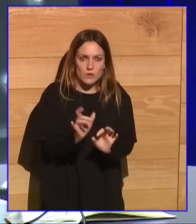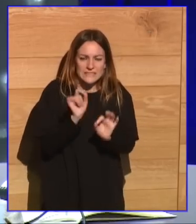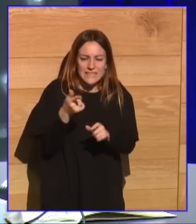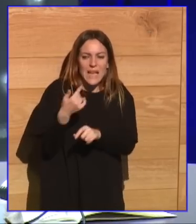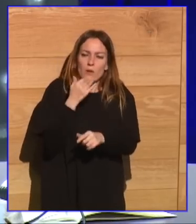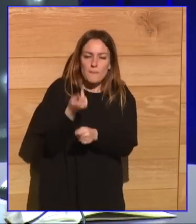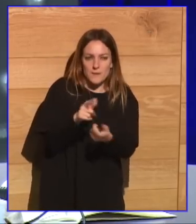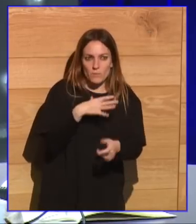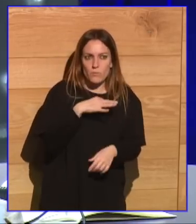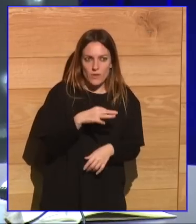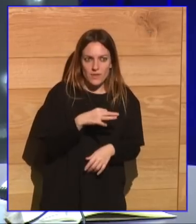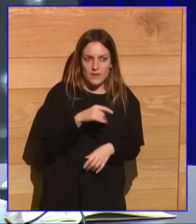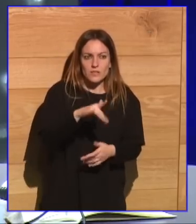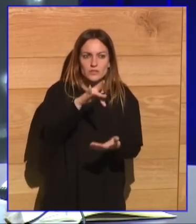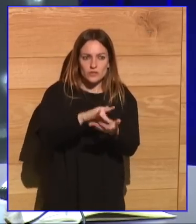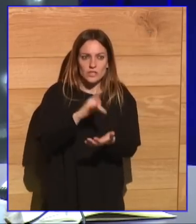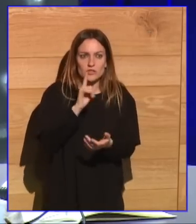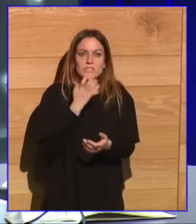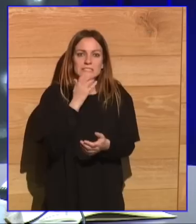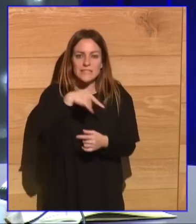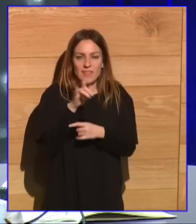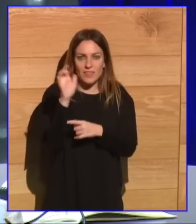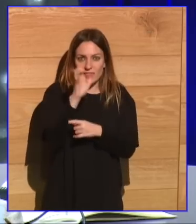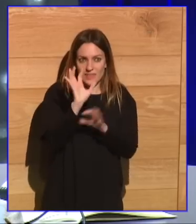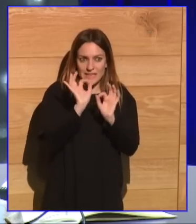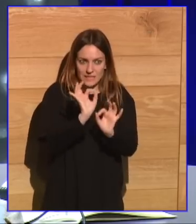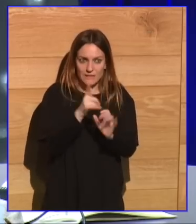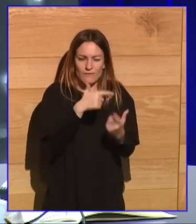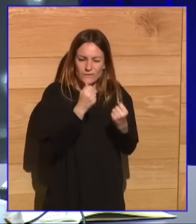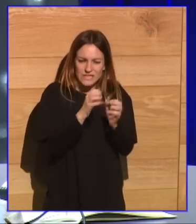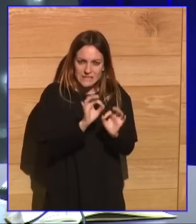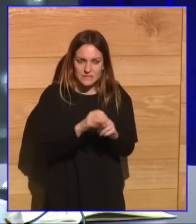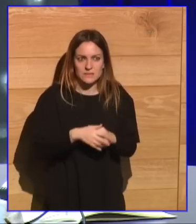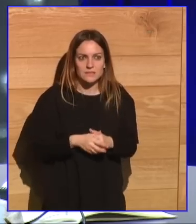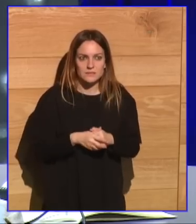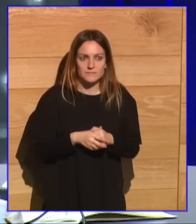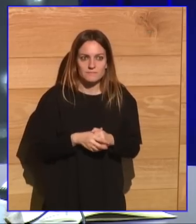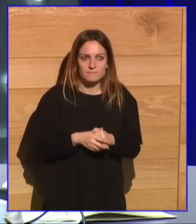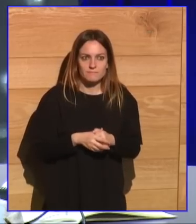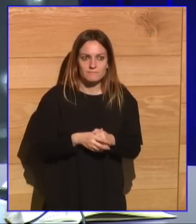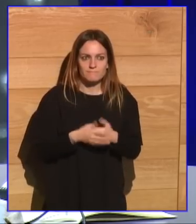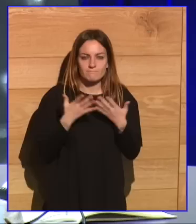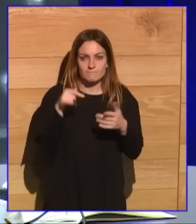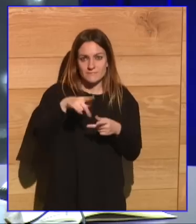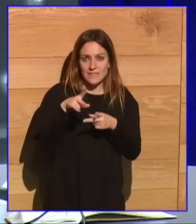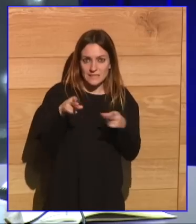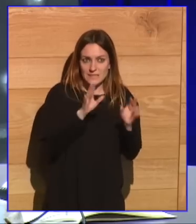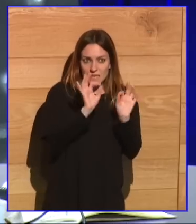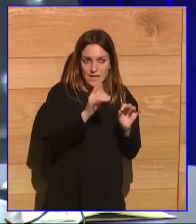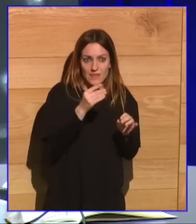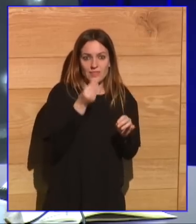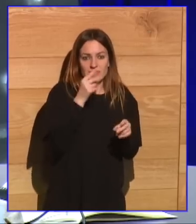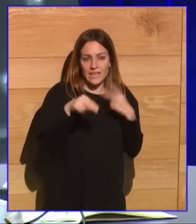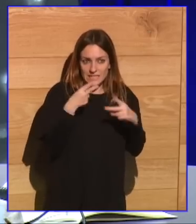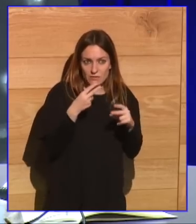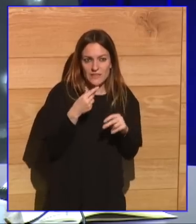paralelismo. Es algo que solo puede suceder en un universo cinematográfico con esa fuerza, no se puede describir de otra manera, eso sucede. Y en el caso de la escena del diner que estás